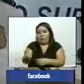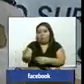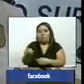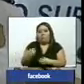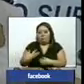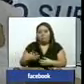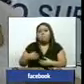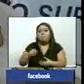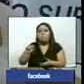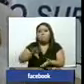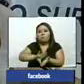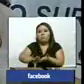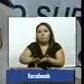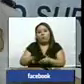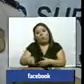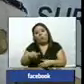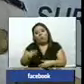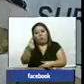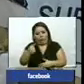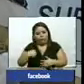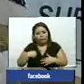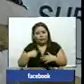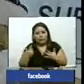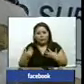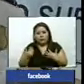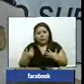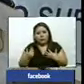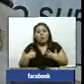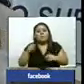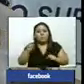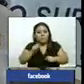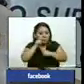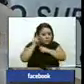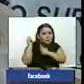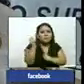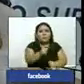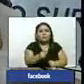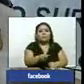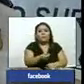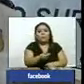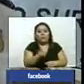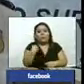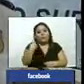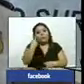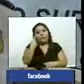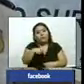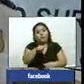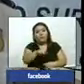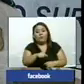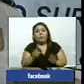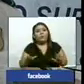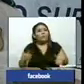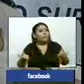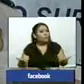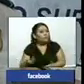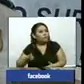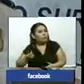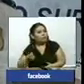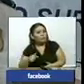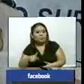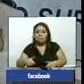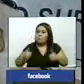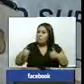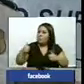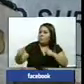paga hasta que alguien se atreve, como el caso de esta víctima que se atrevió a denunciar, viendo de esta forma la actuación policial